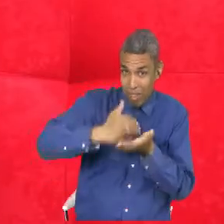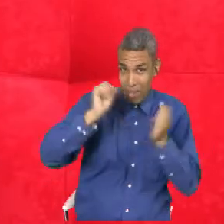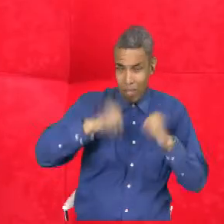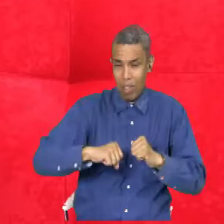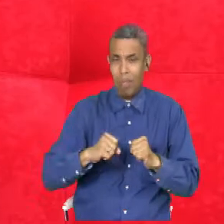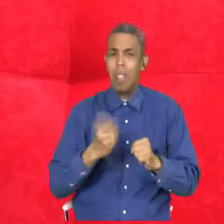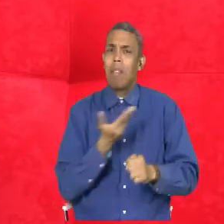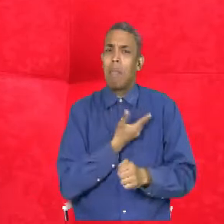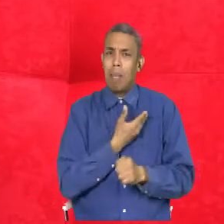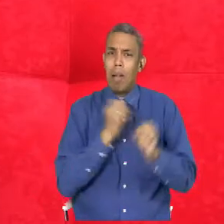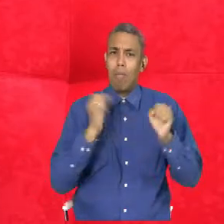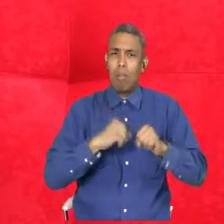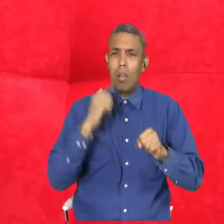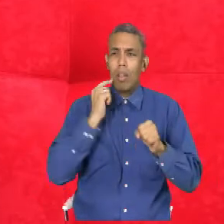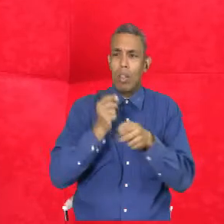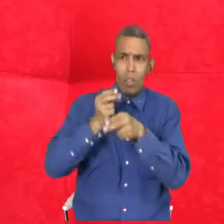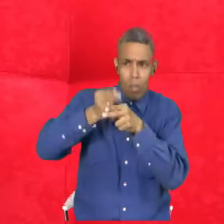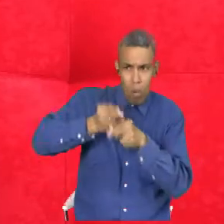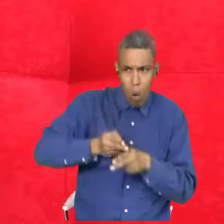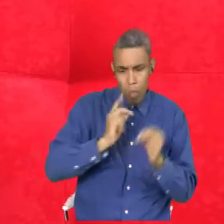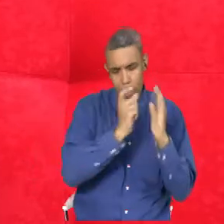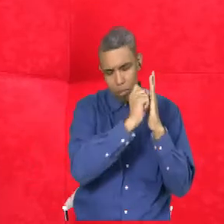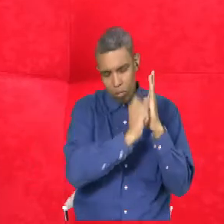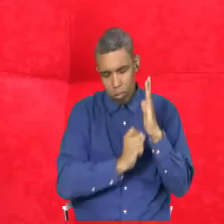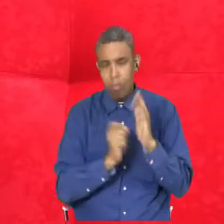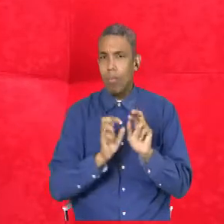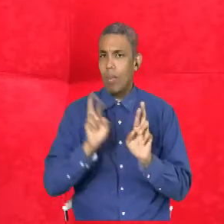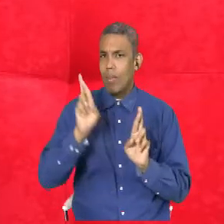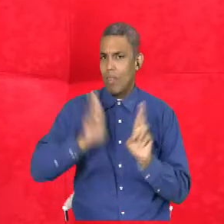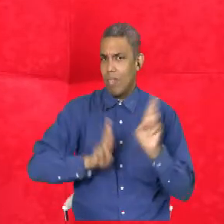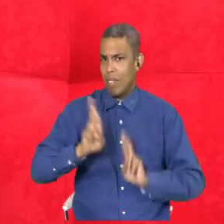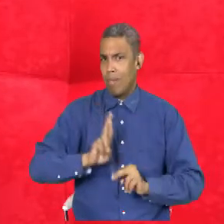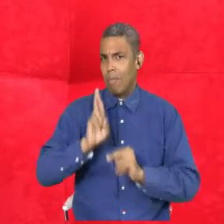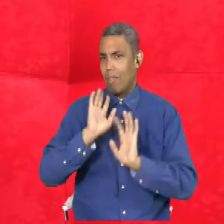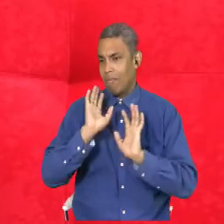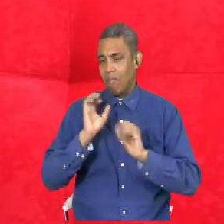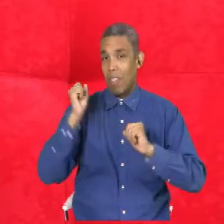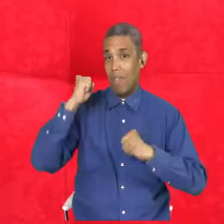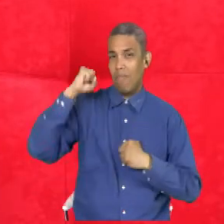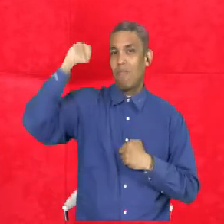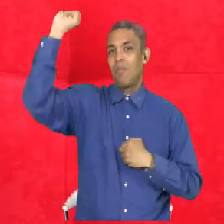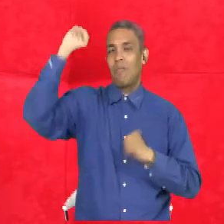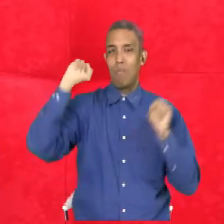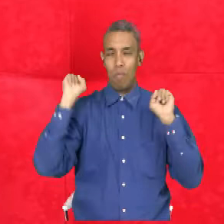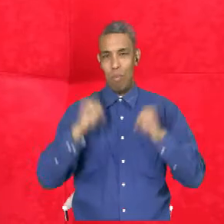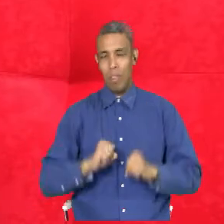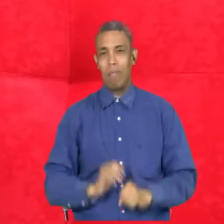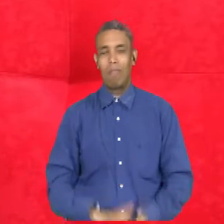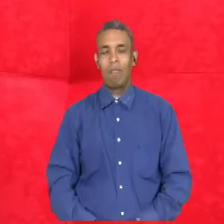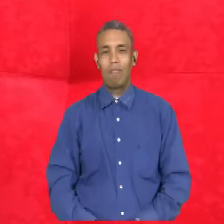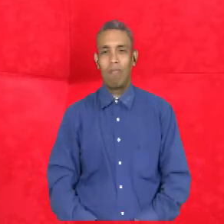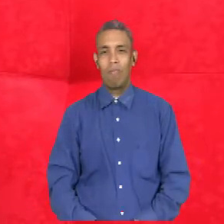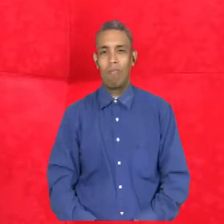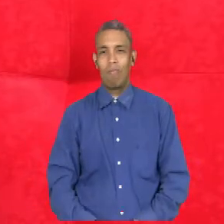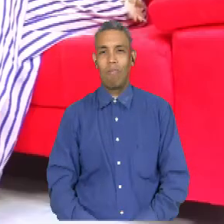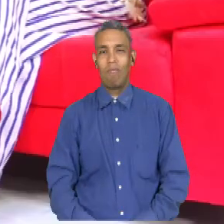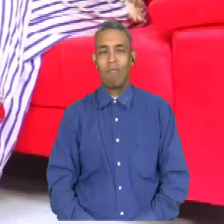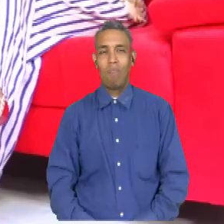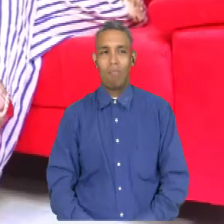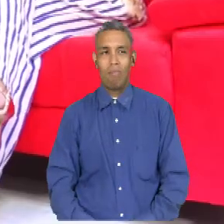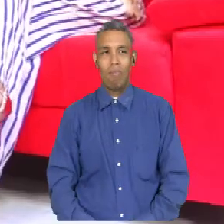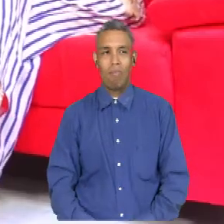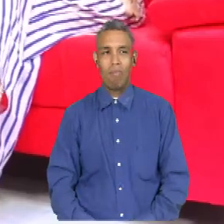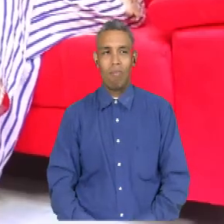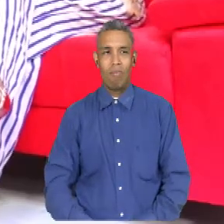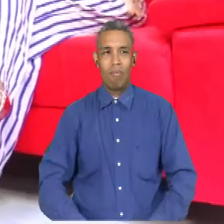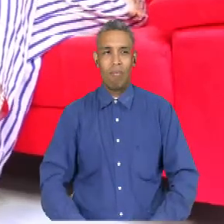diferentes rifas, en diferentes cositas que tenemos por ahí, detalles que le tenemos a esas mamis que queremos tanto en bueno, este mes. Hay algo